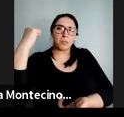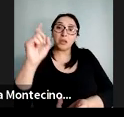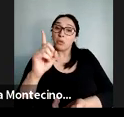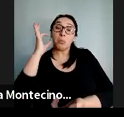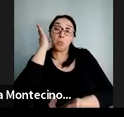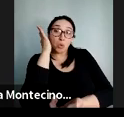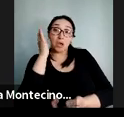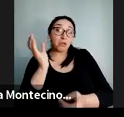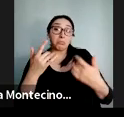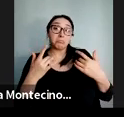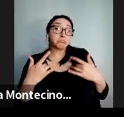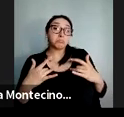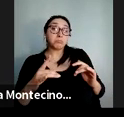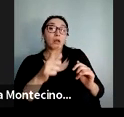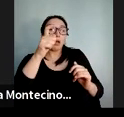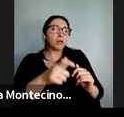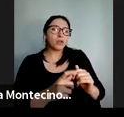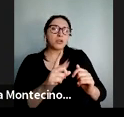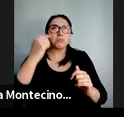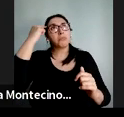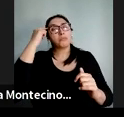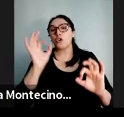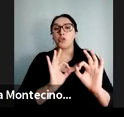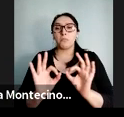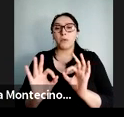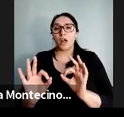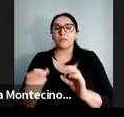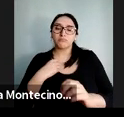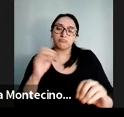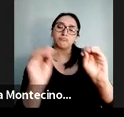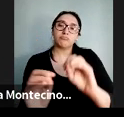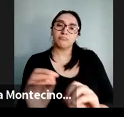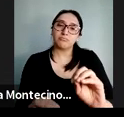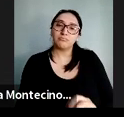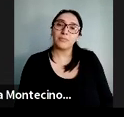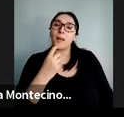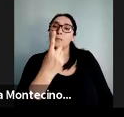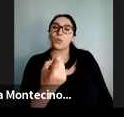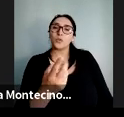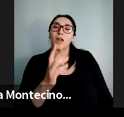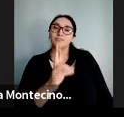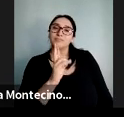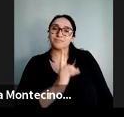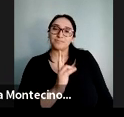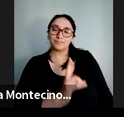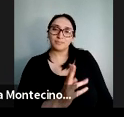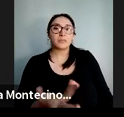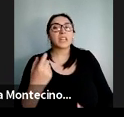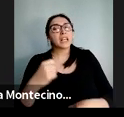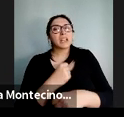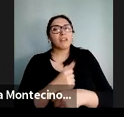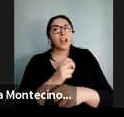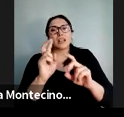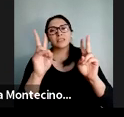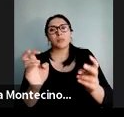no se consideraran a lo mejor activistas, o que estuvieran trabajando en aspectos más,